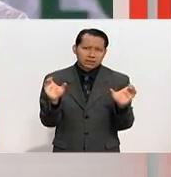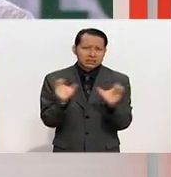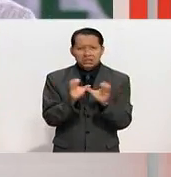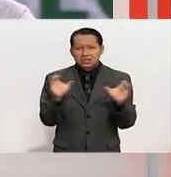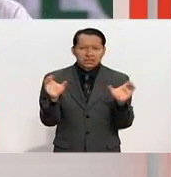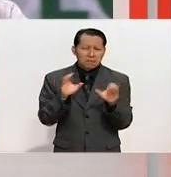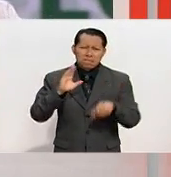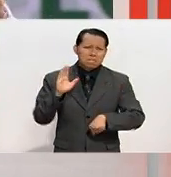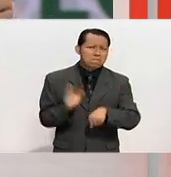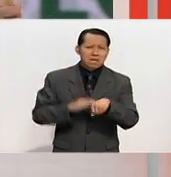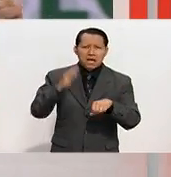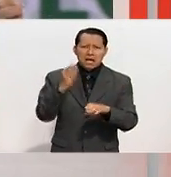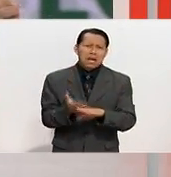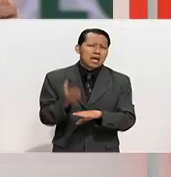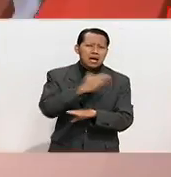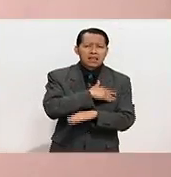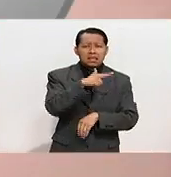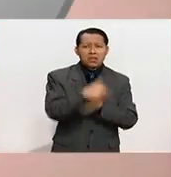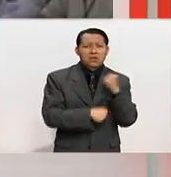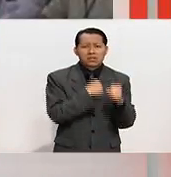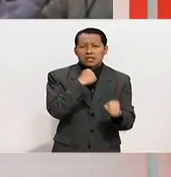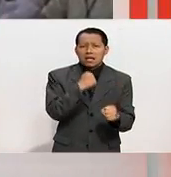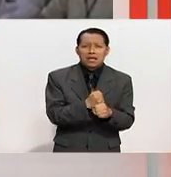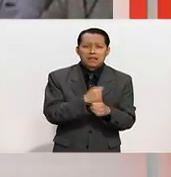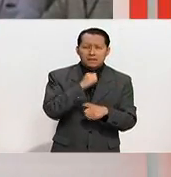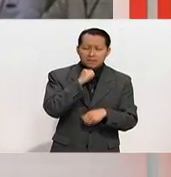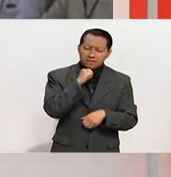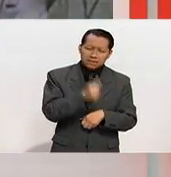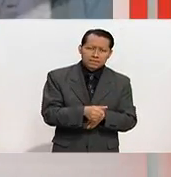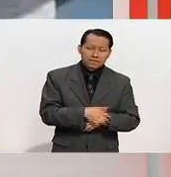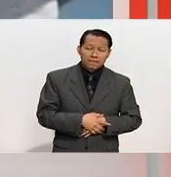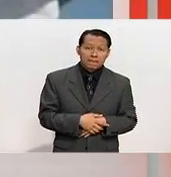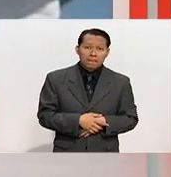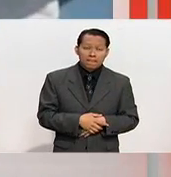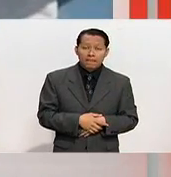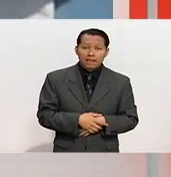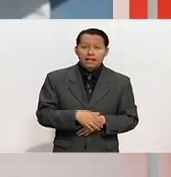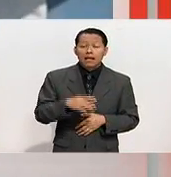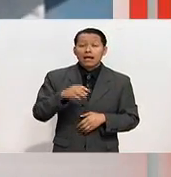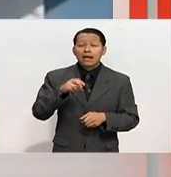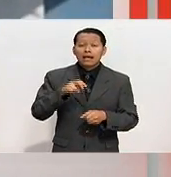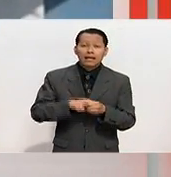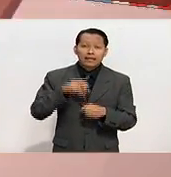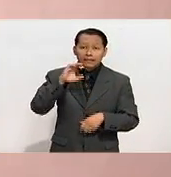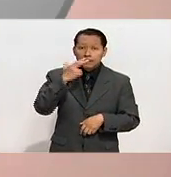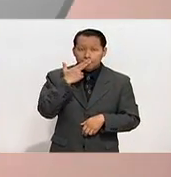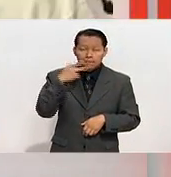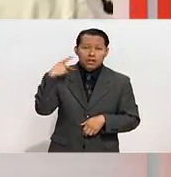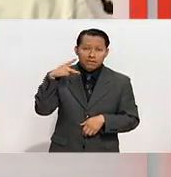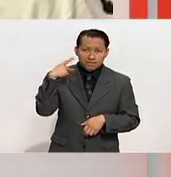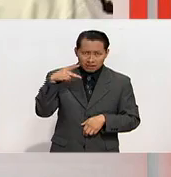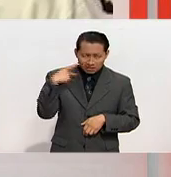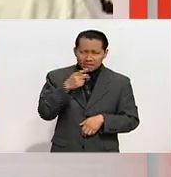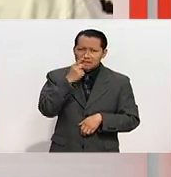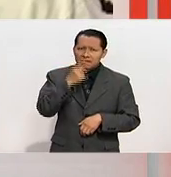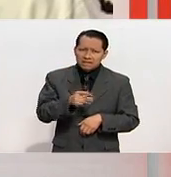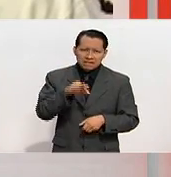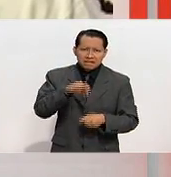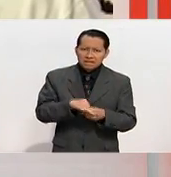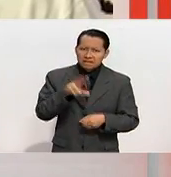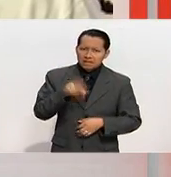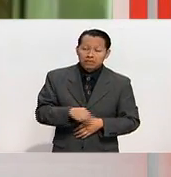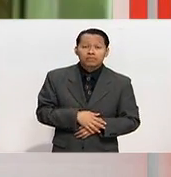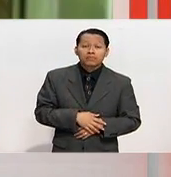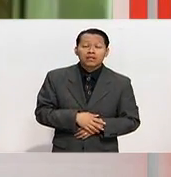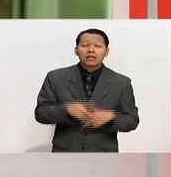en los 12 años anteriores. Impugnan resultados electorales en Chihuahua y Puebla. Muere Rubén